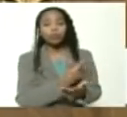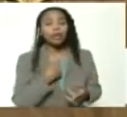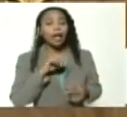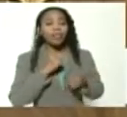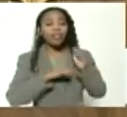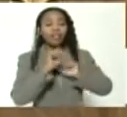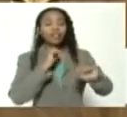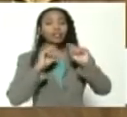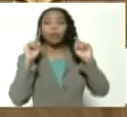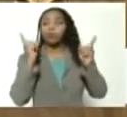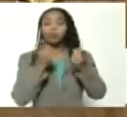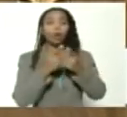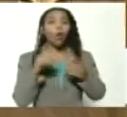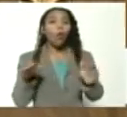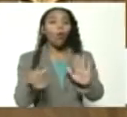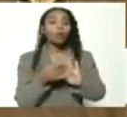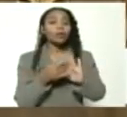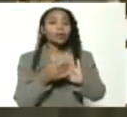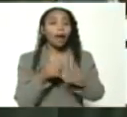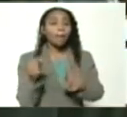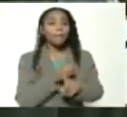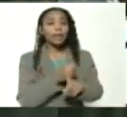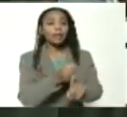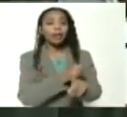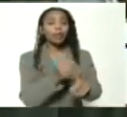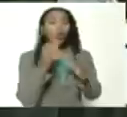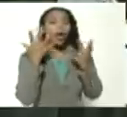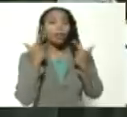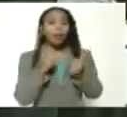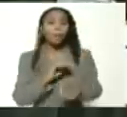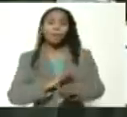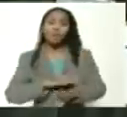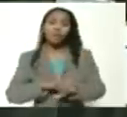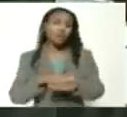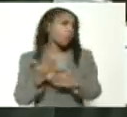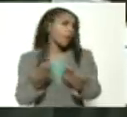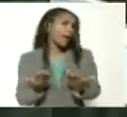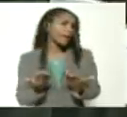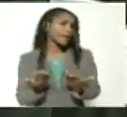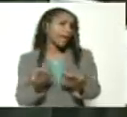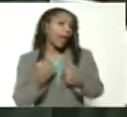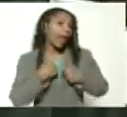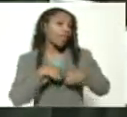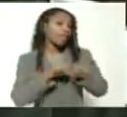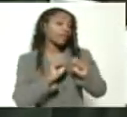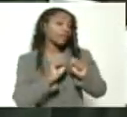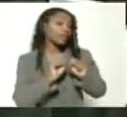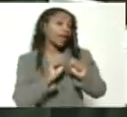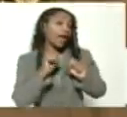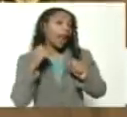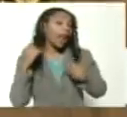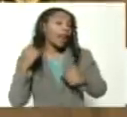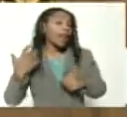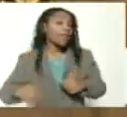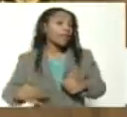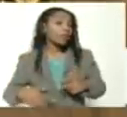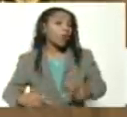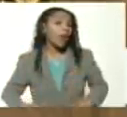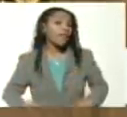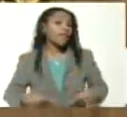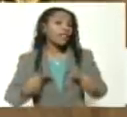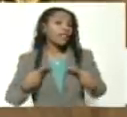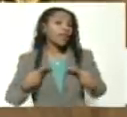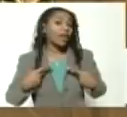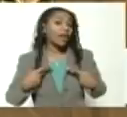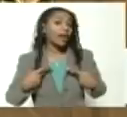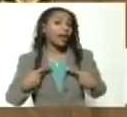ambiente y contra el maltrato animal. ¿Por qué? Porque es en la defensa del derecho a la vida.